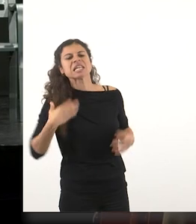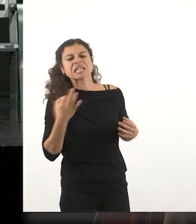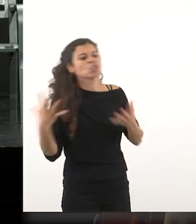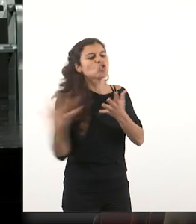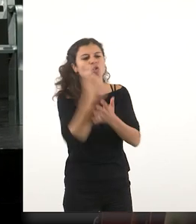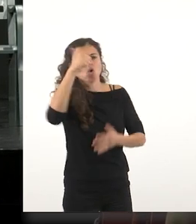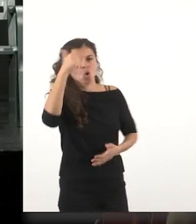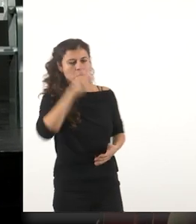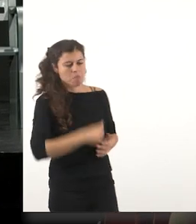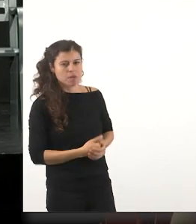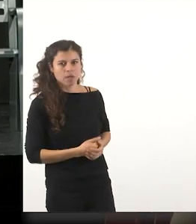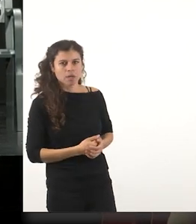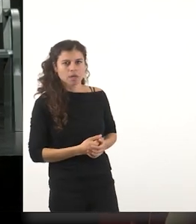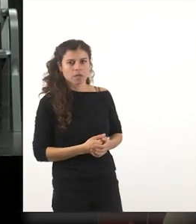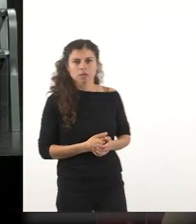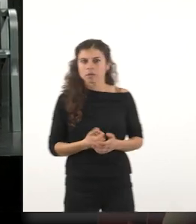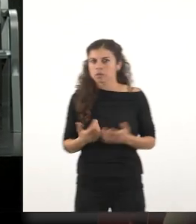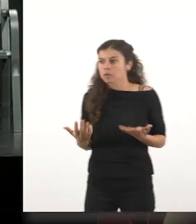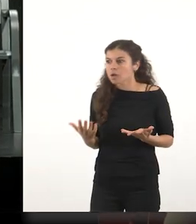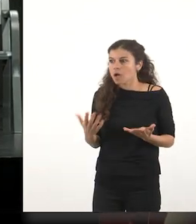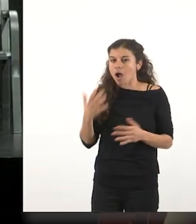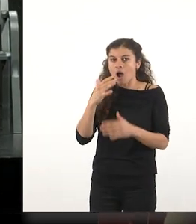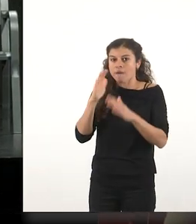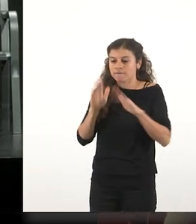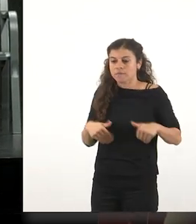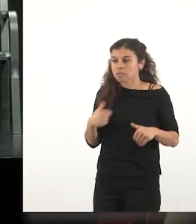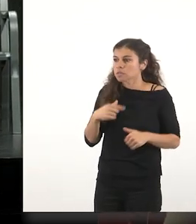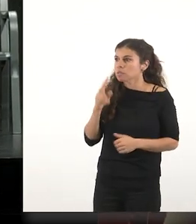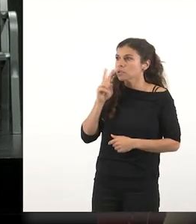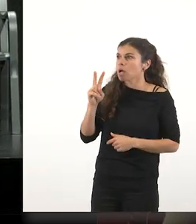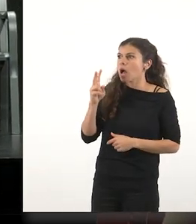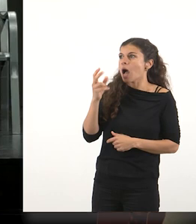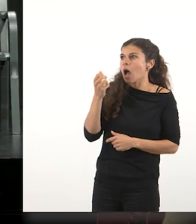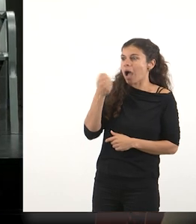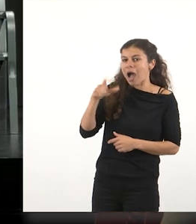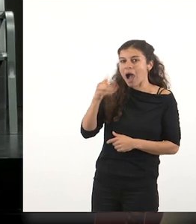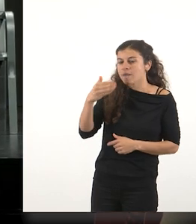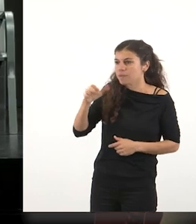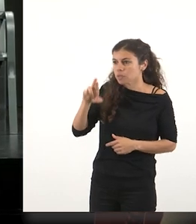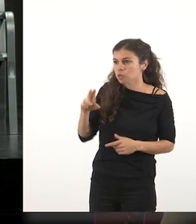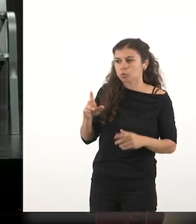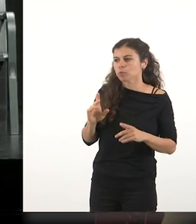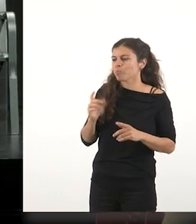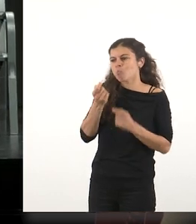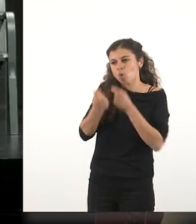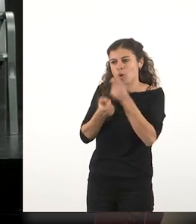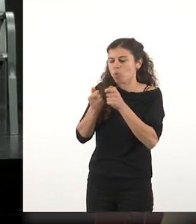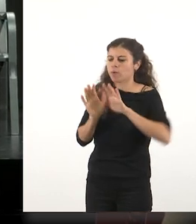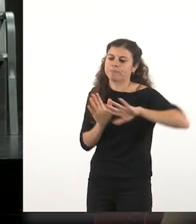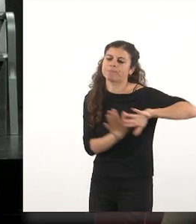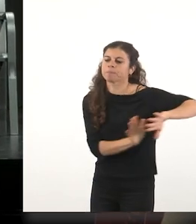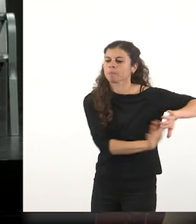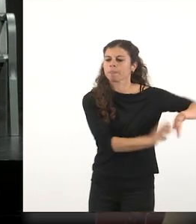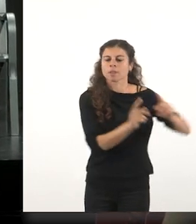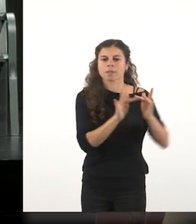Cada vez que ve al Alberto, tío, a mi cara, es que a mi novio se le pone una cara más rara. Que digo, poco a poco Alberto fuera de mi vida, ¿vale? Pero miren,